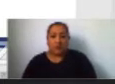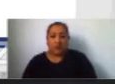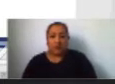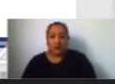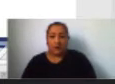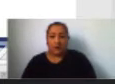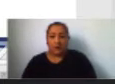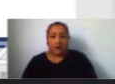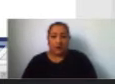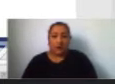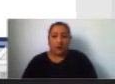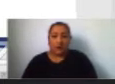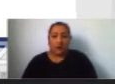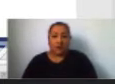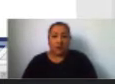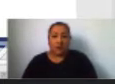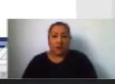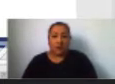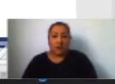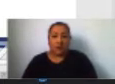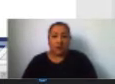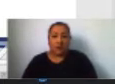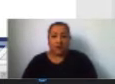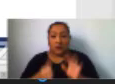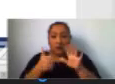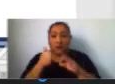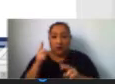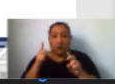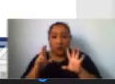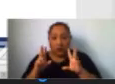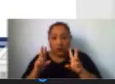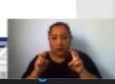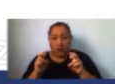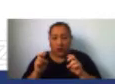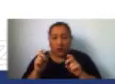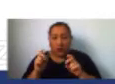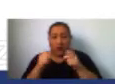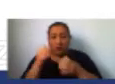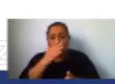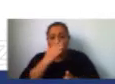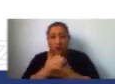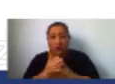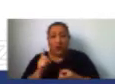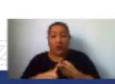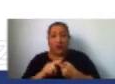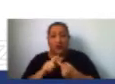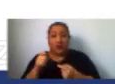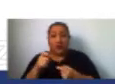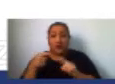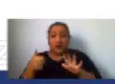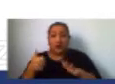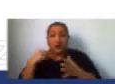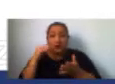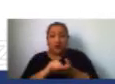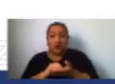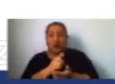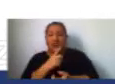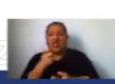61 casos. Al día 116 estamos registrando nosotros